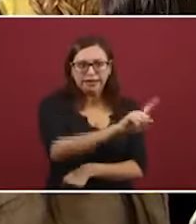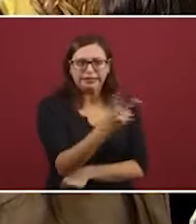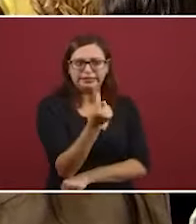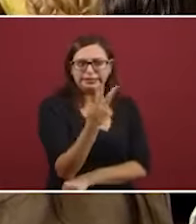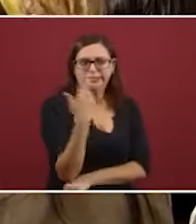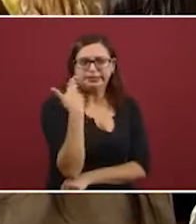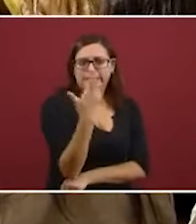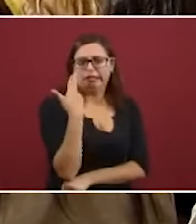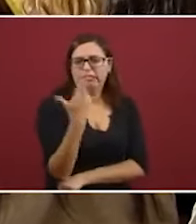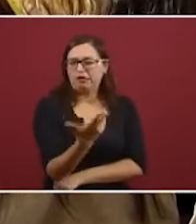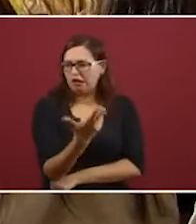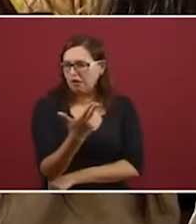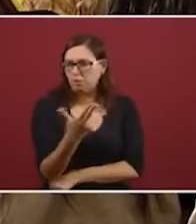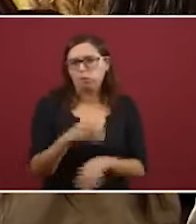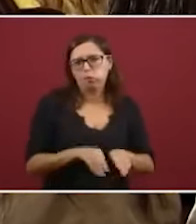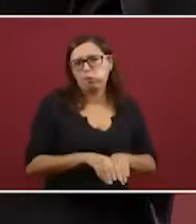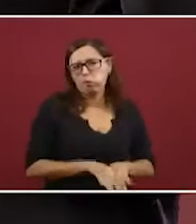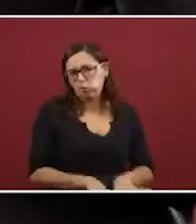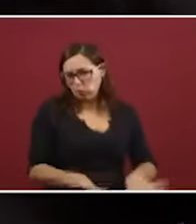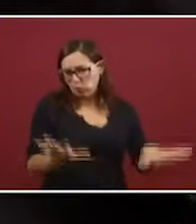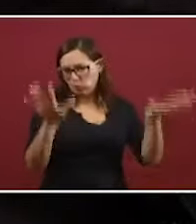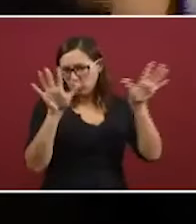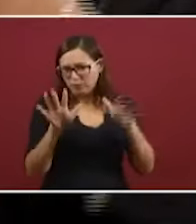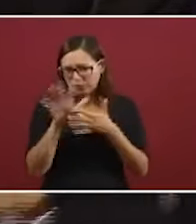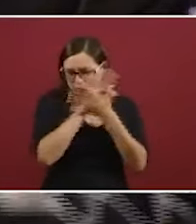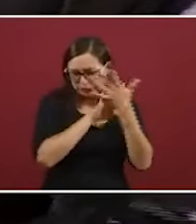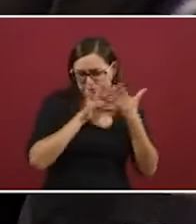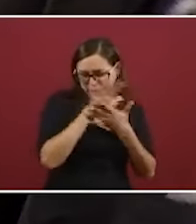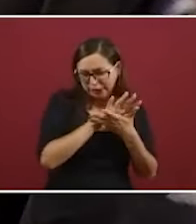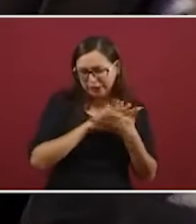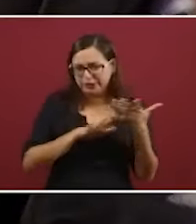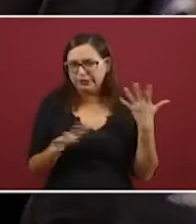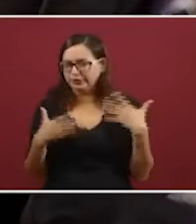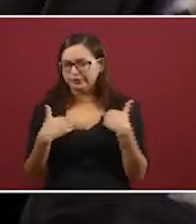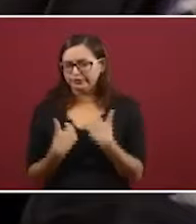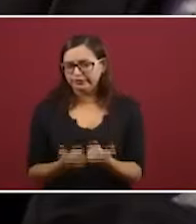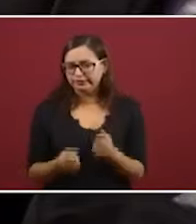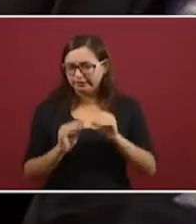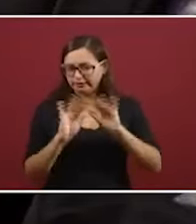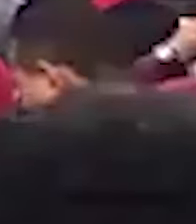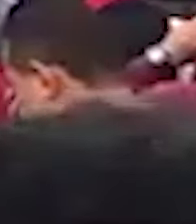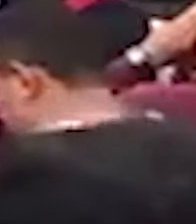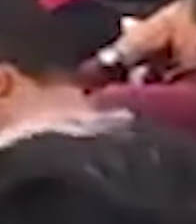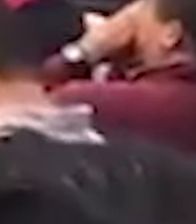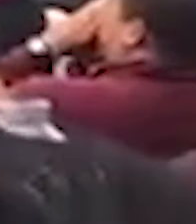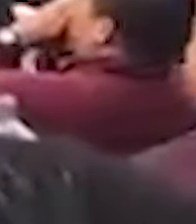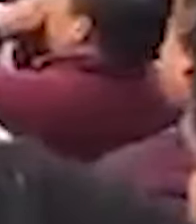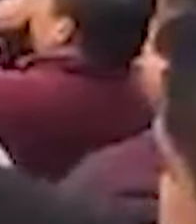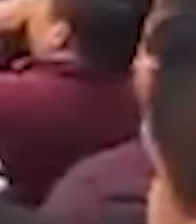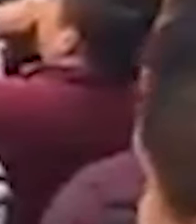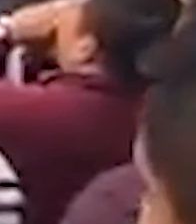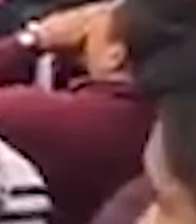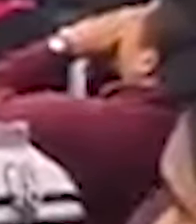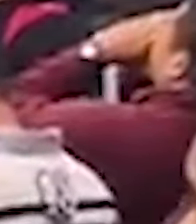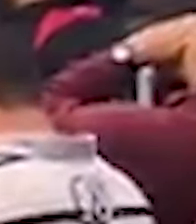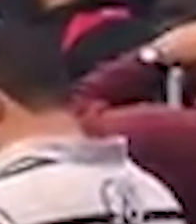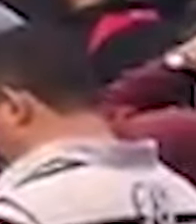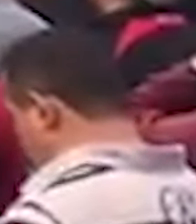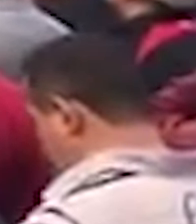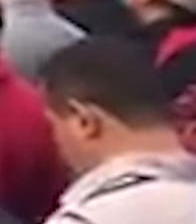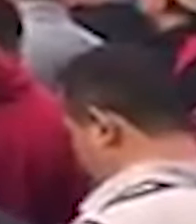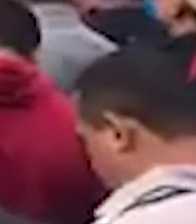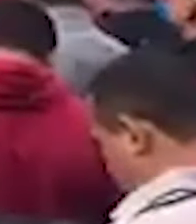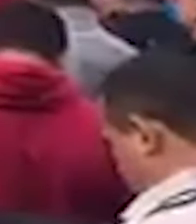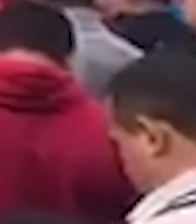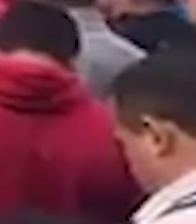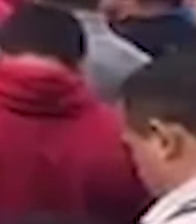www.elindependientedehidalgo.com.mx. El presidente López Obrador dijo que este movimiento no tiene razón de ser, ya que según la ley, en 18